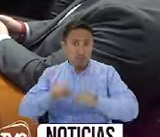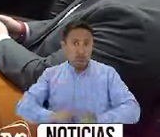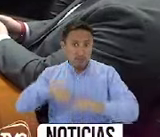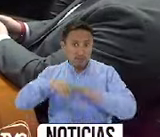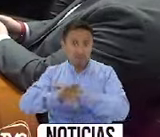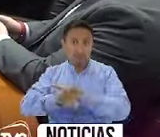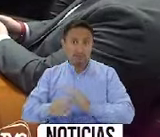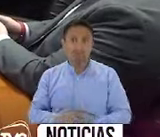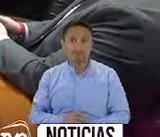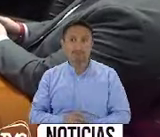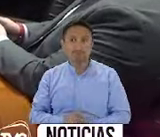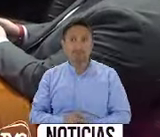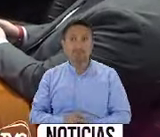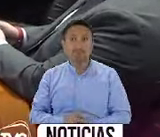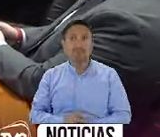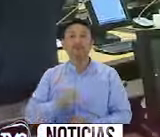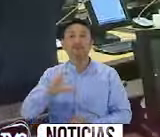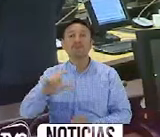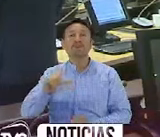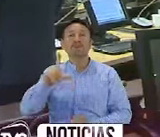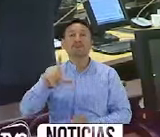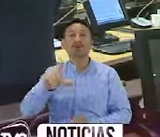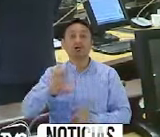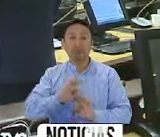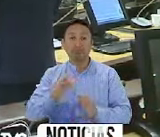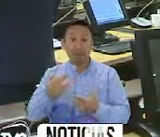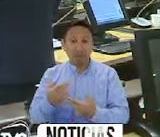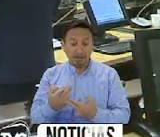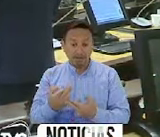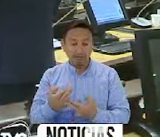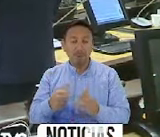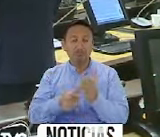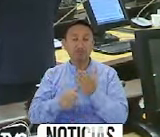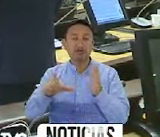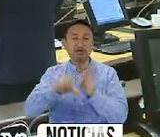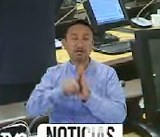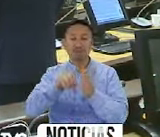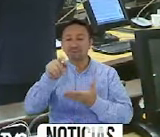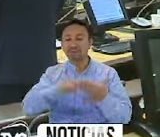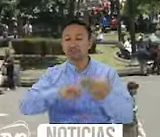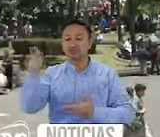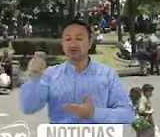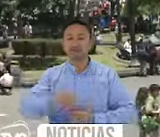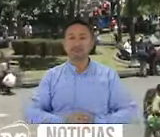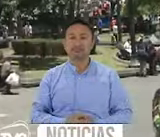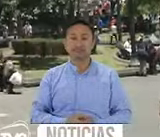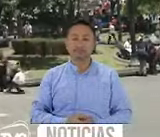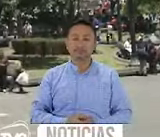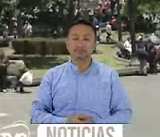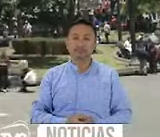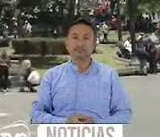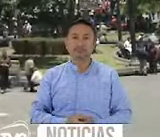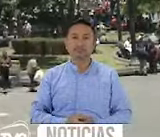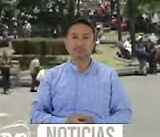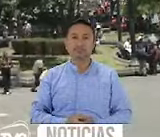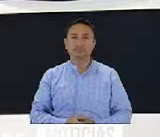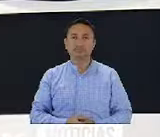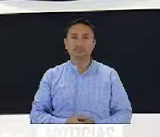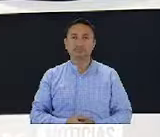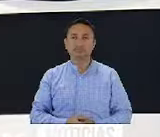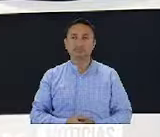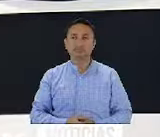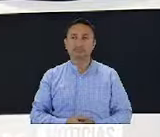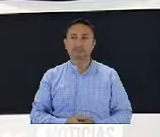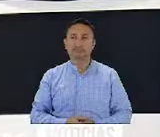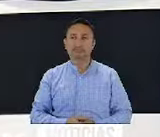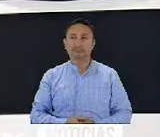del legislativo, podría ingresar por el Ministerio de la Ley, informó Héctor Romero. En las